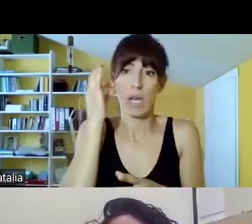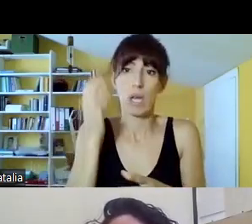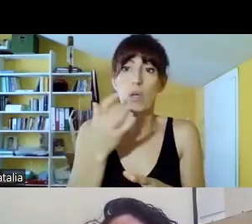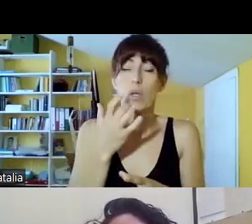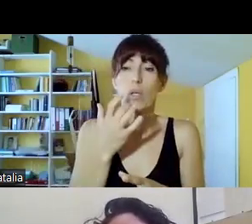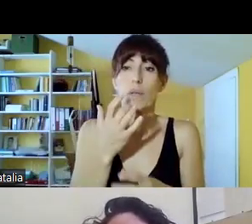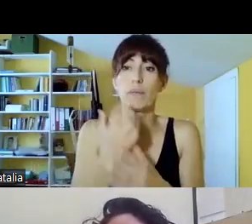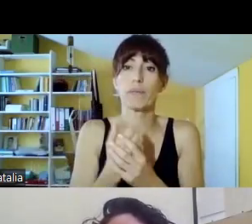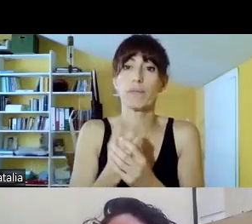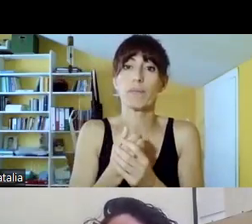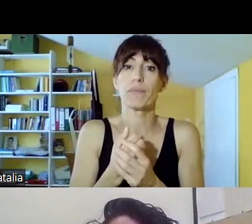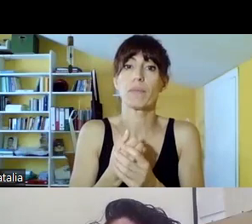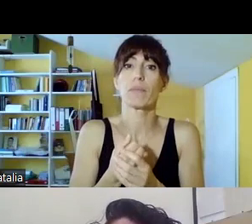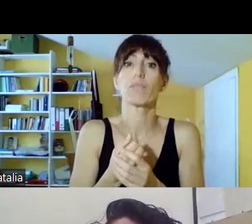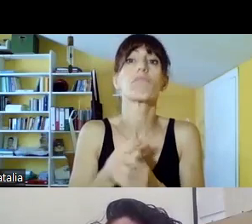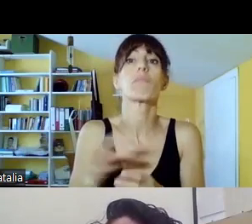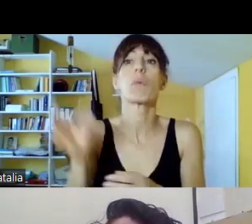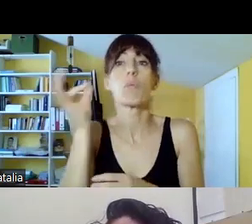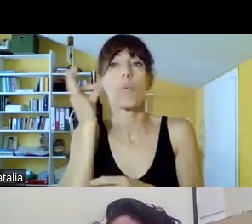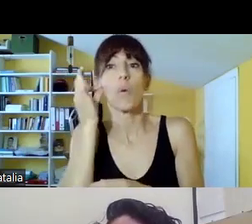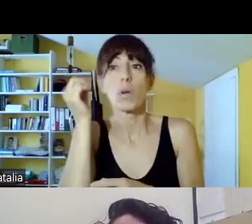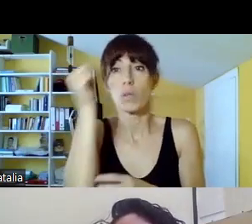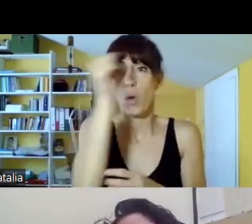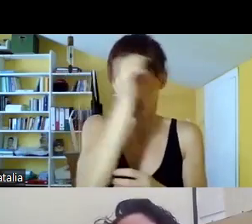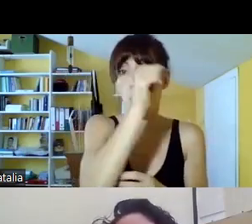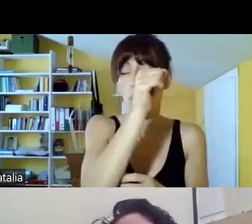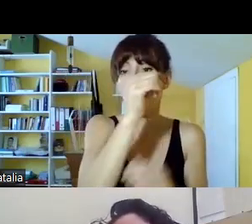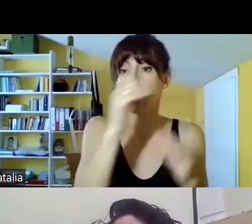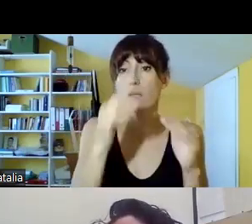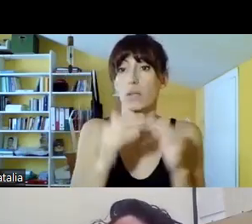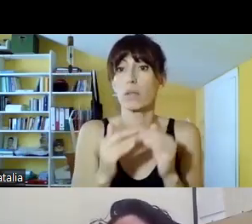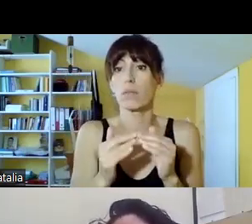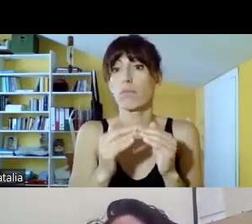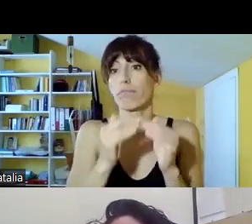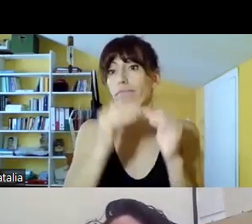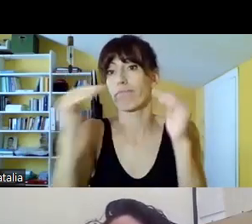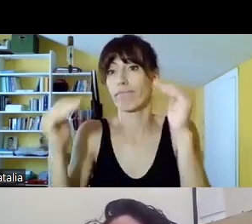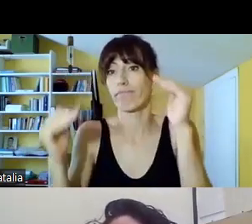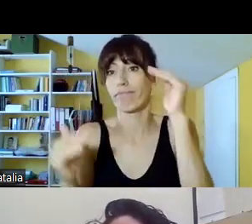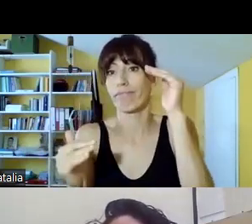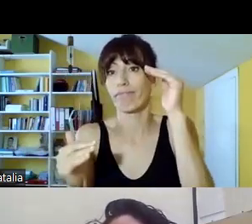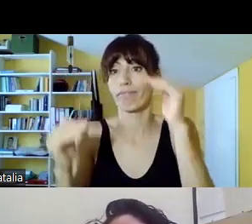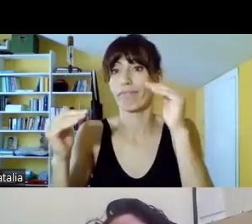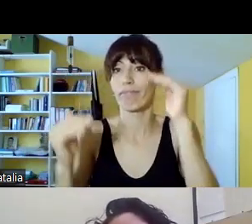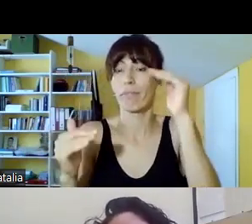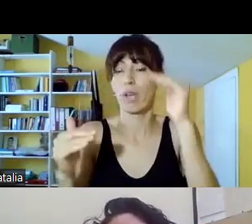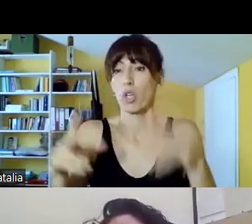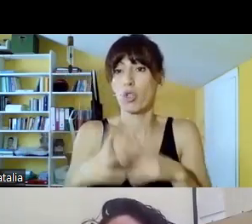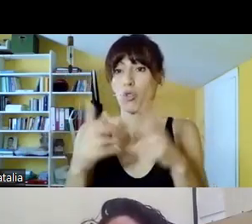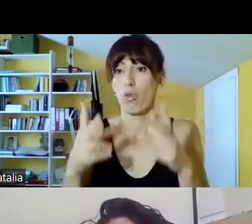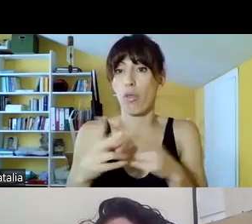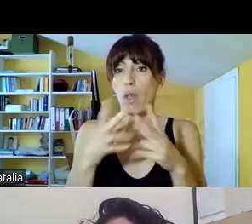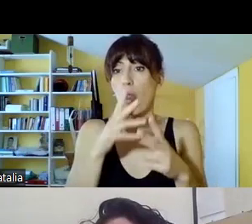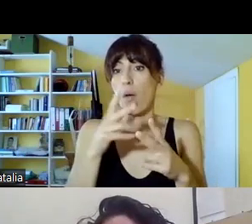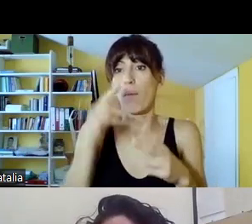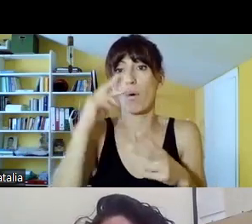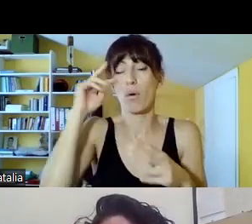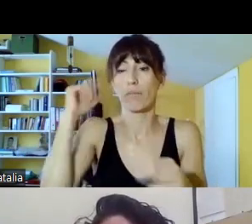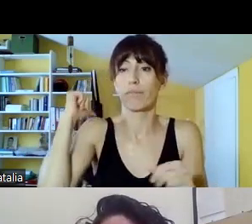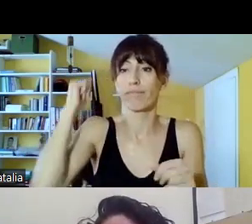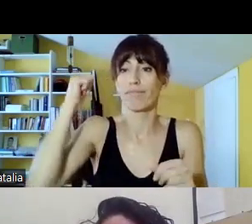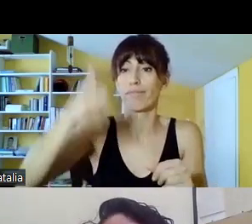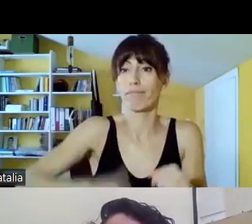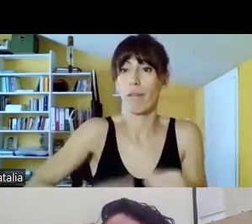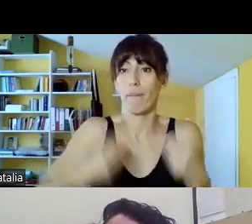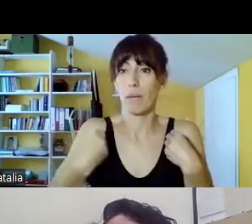sitúan a mujeres y hombres en diferentes esferas sociales, afectando sus trayectorias vitales y a su estado de